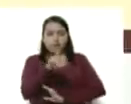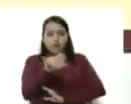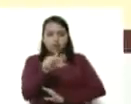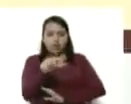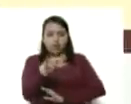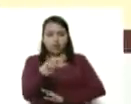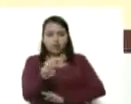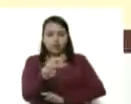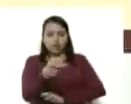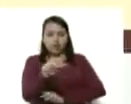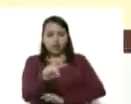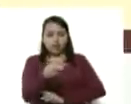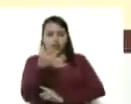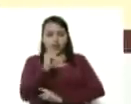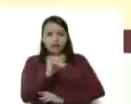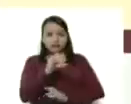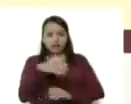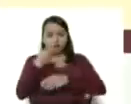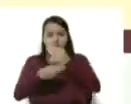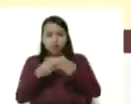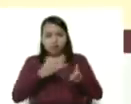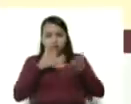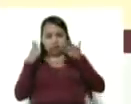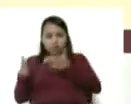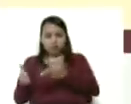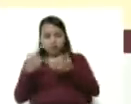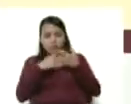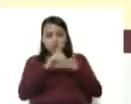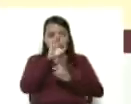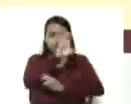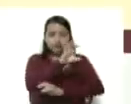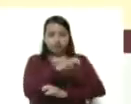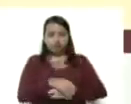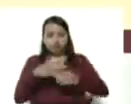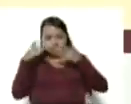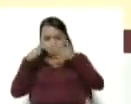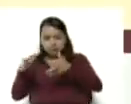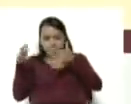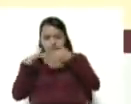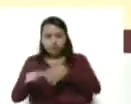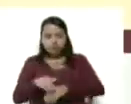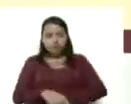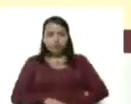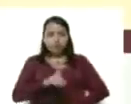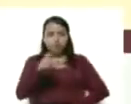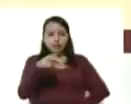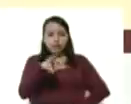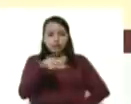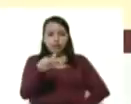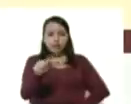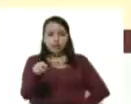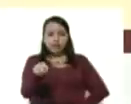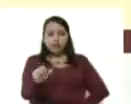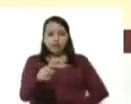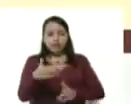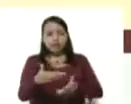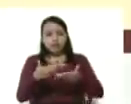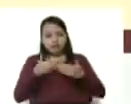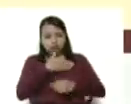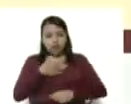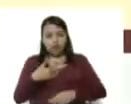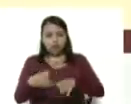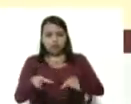actuando bajo mandato imperial. Guyana está actuando para satisfacer intereses